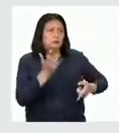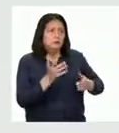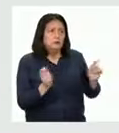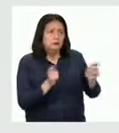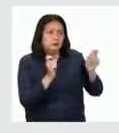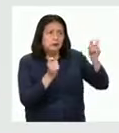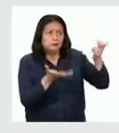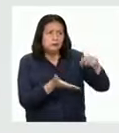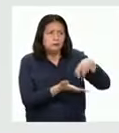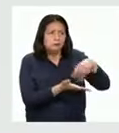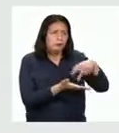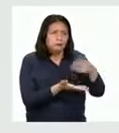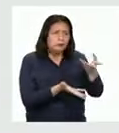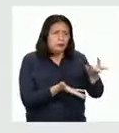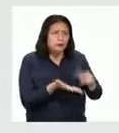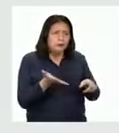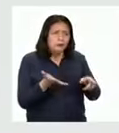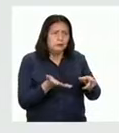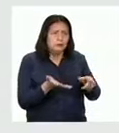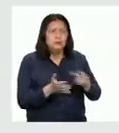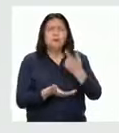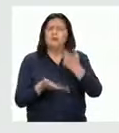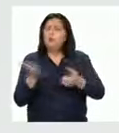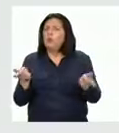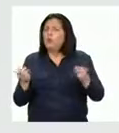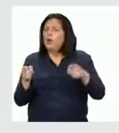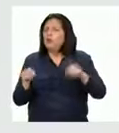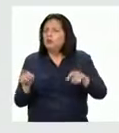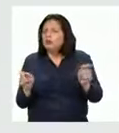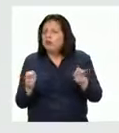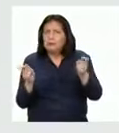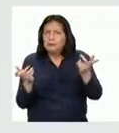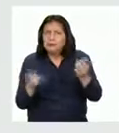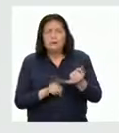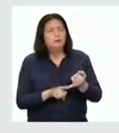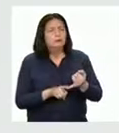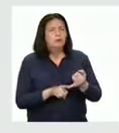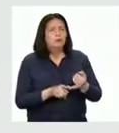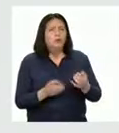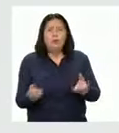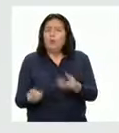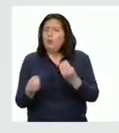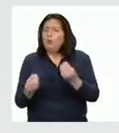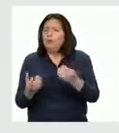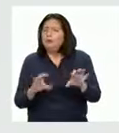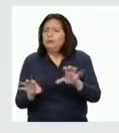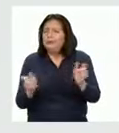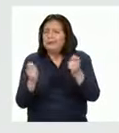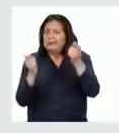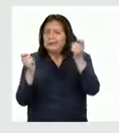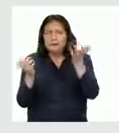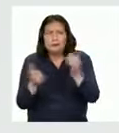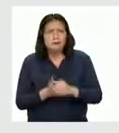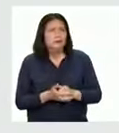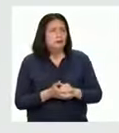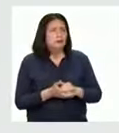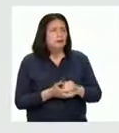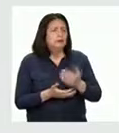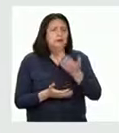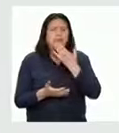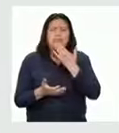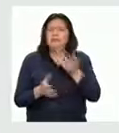se celebra ahí? ¿Cuándo se celebra? ¿Cómo se celebra?